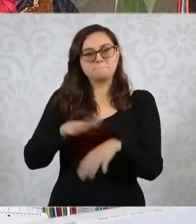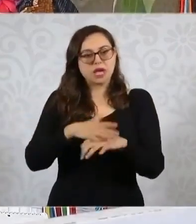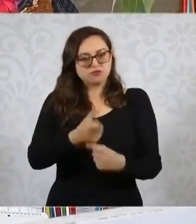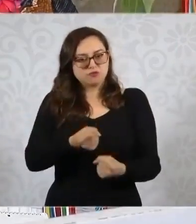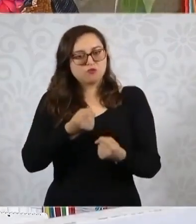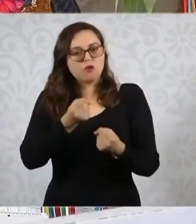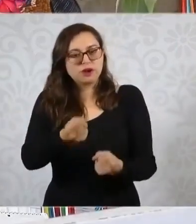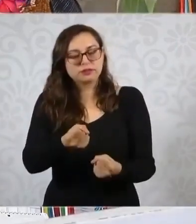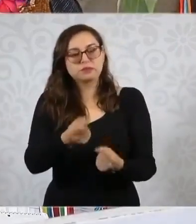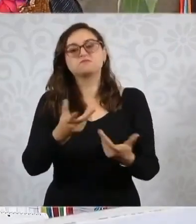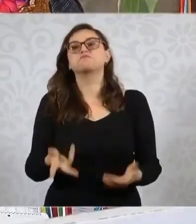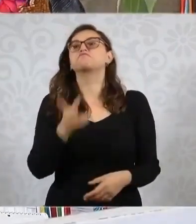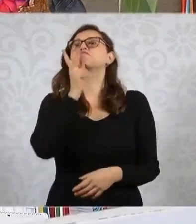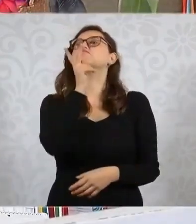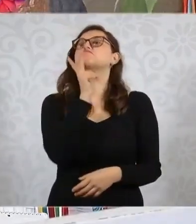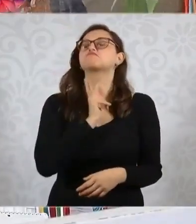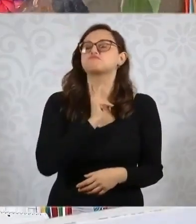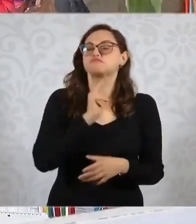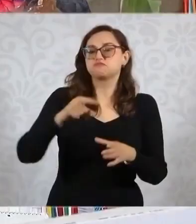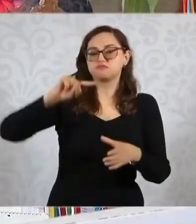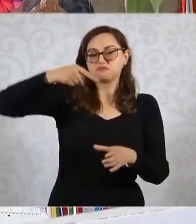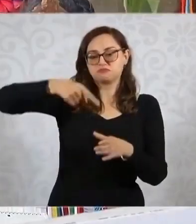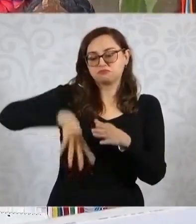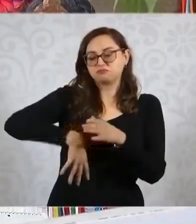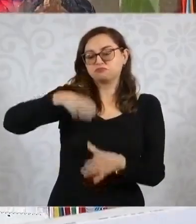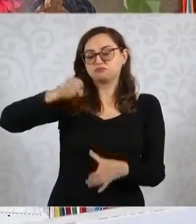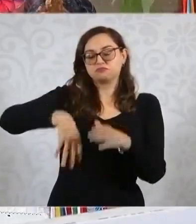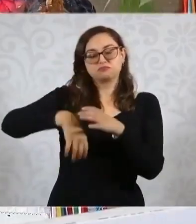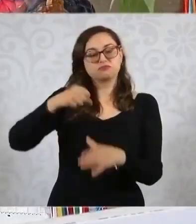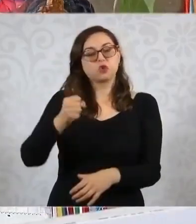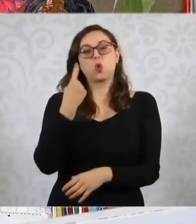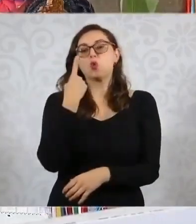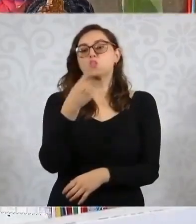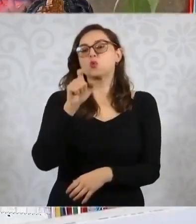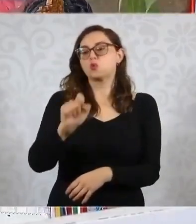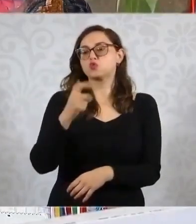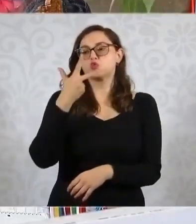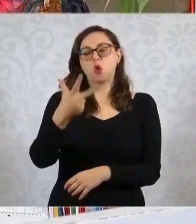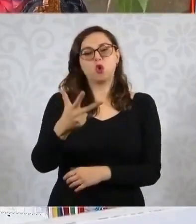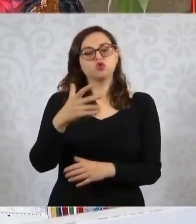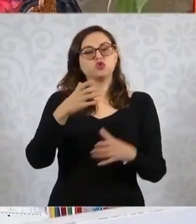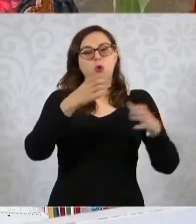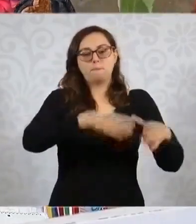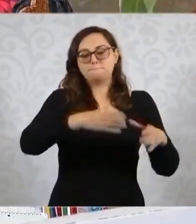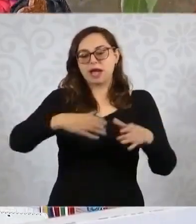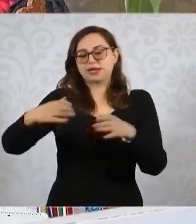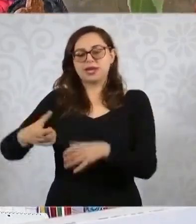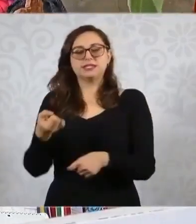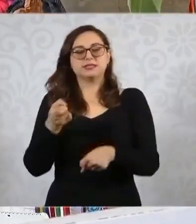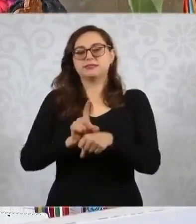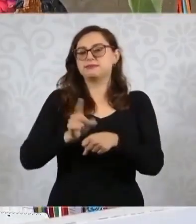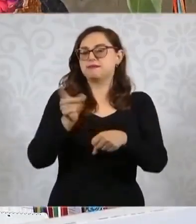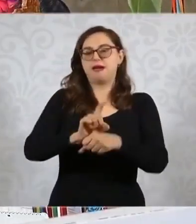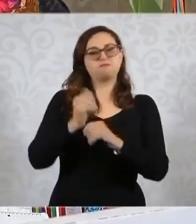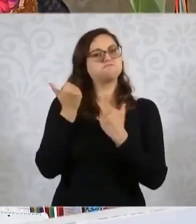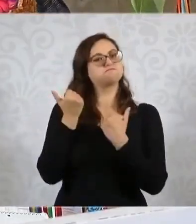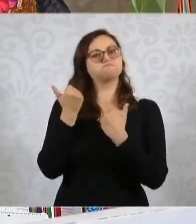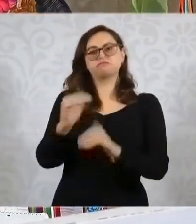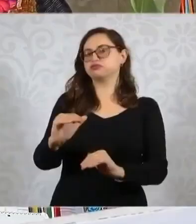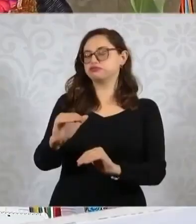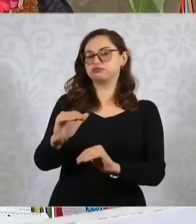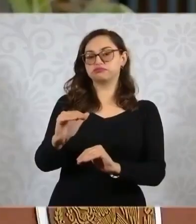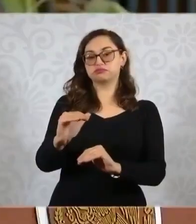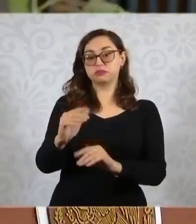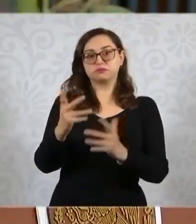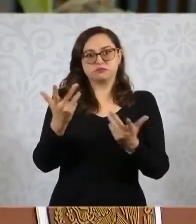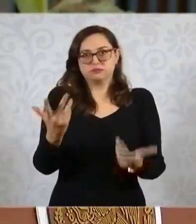se limitará a una producción de 1.8 millones de barriles diarios. Por